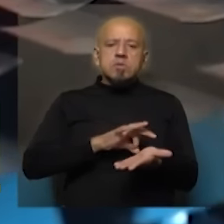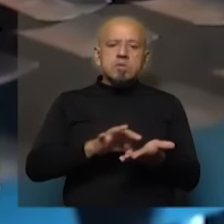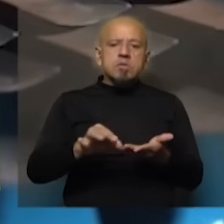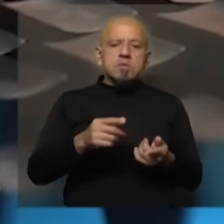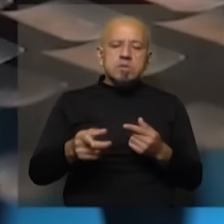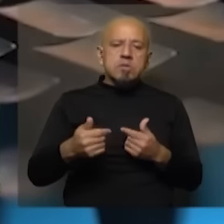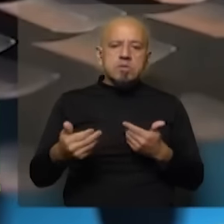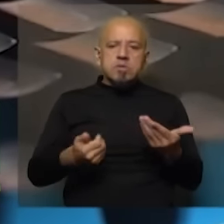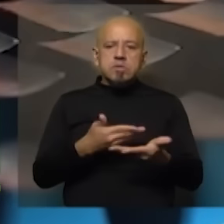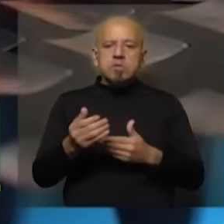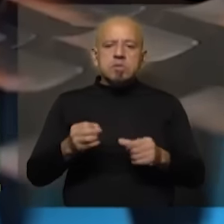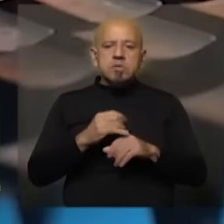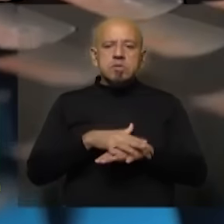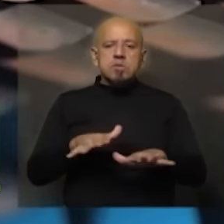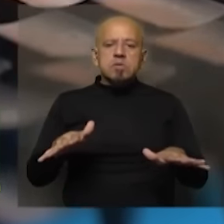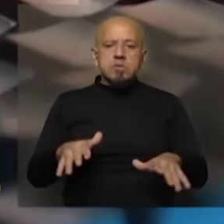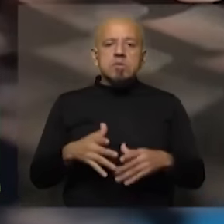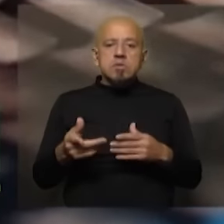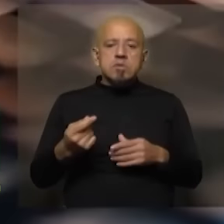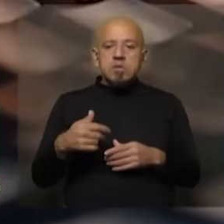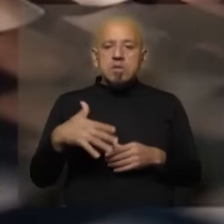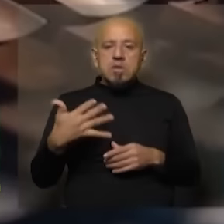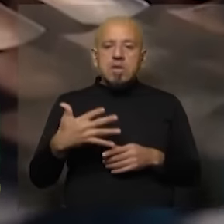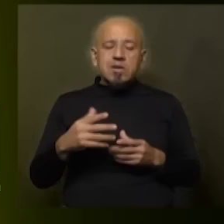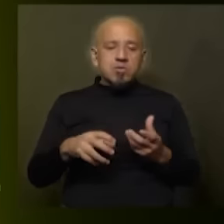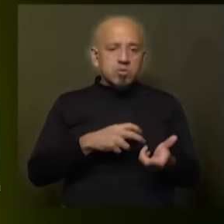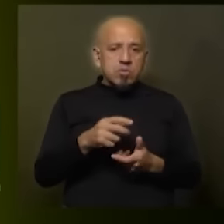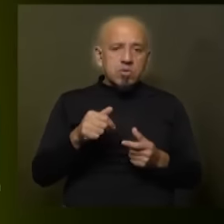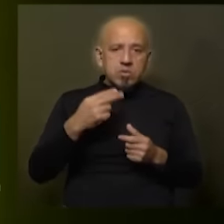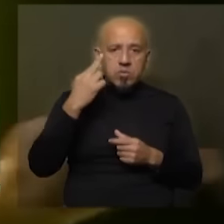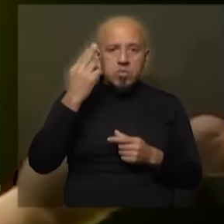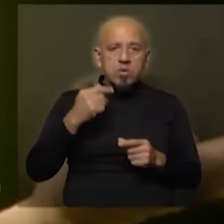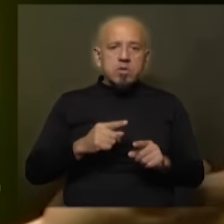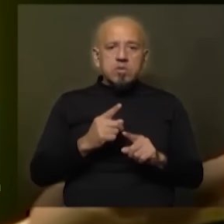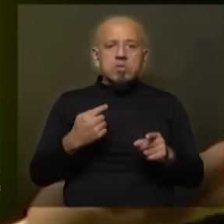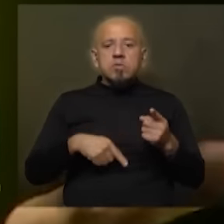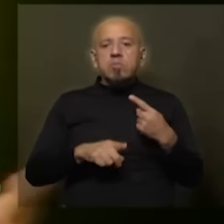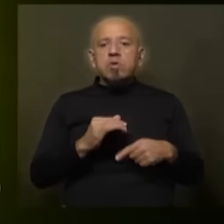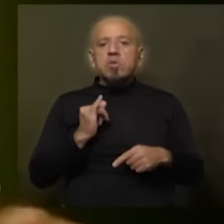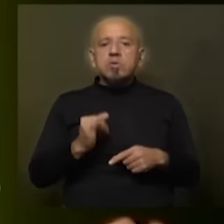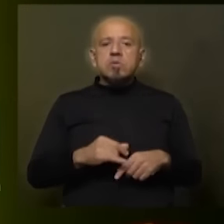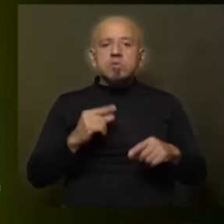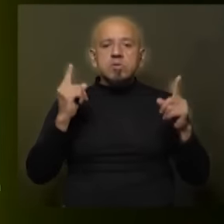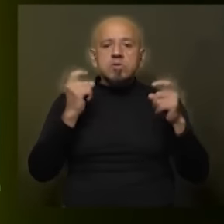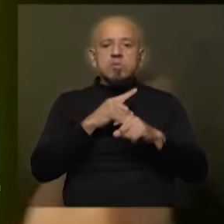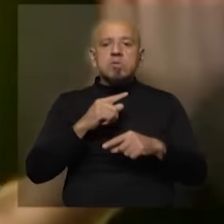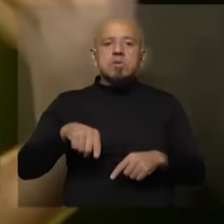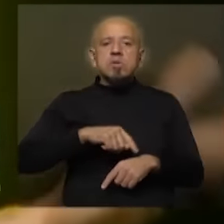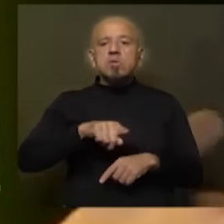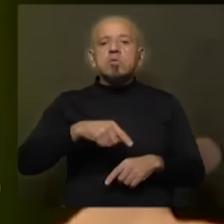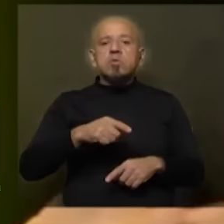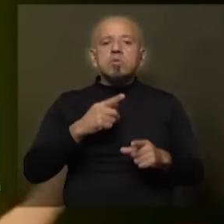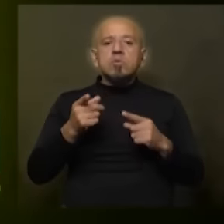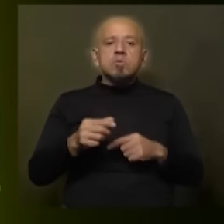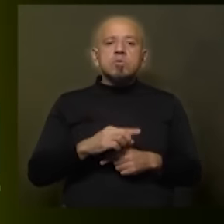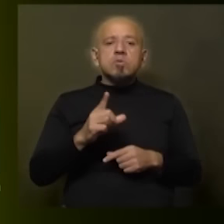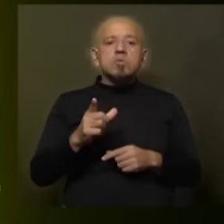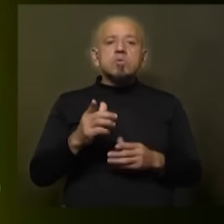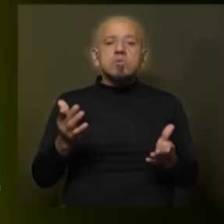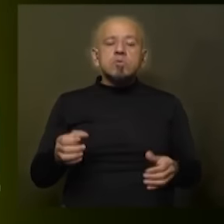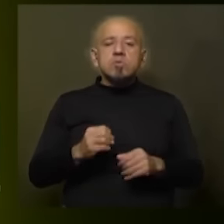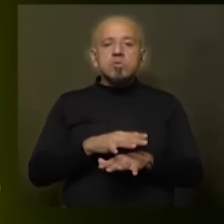interacción masiva en redes sociales no es ni caro ni complicado desde Uruguay. Pero señaló que sí es muy difícil saber de dónde vienen, si de lobos solitarios en la